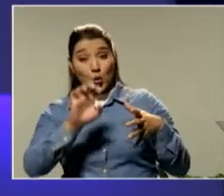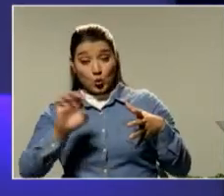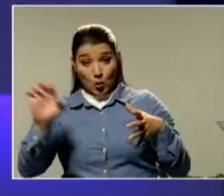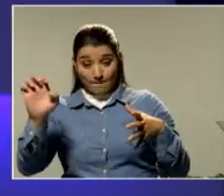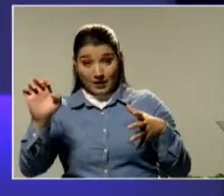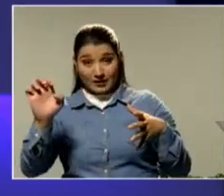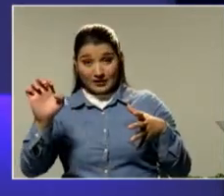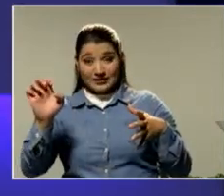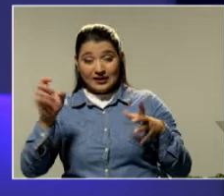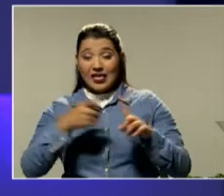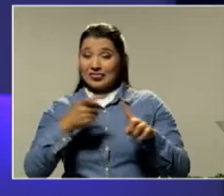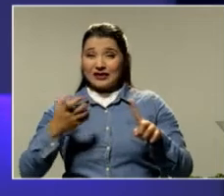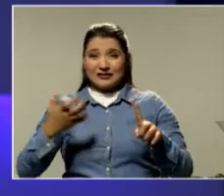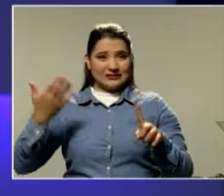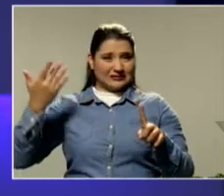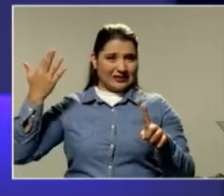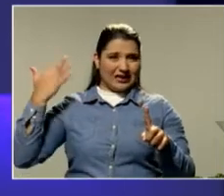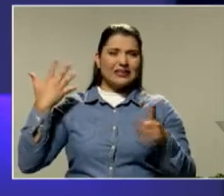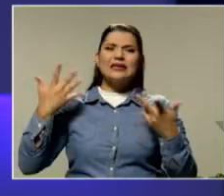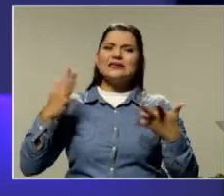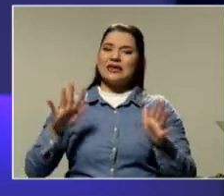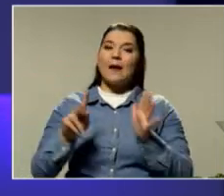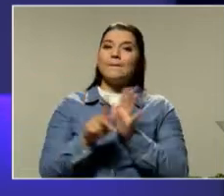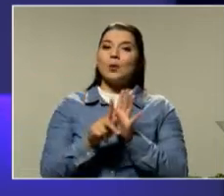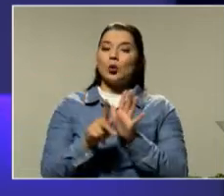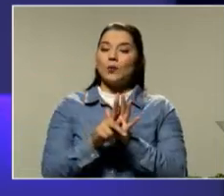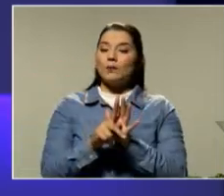desde antes ya había prohibido el